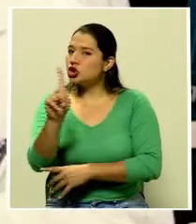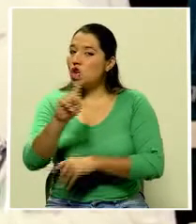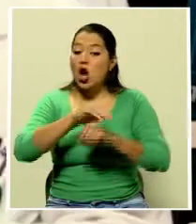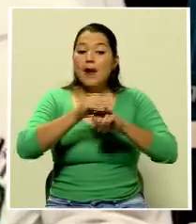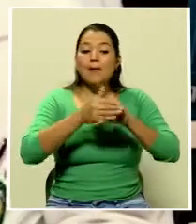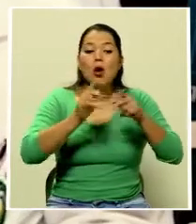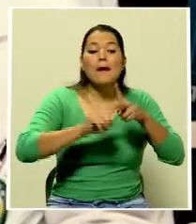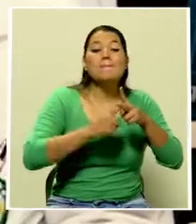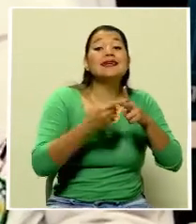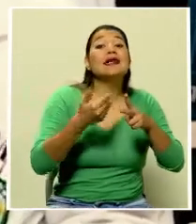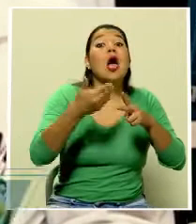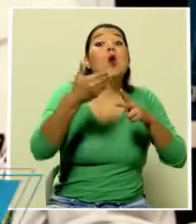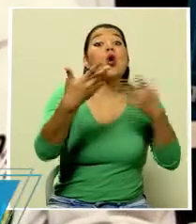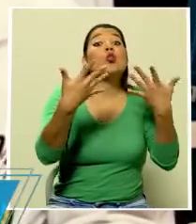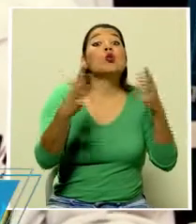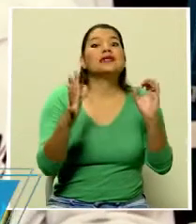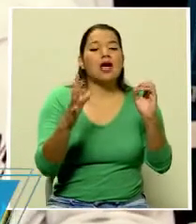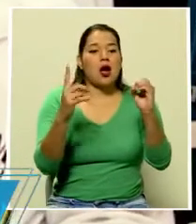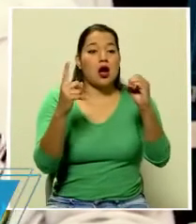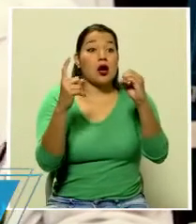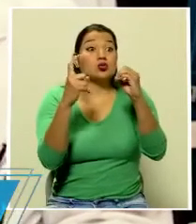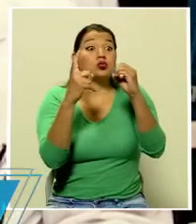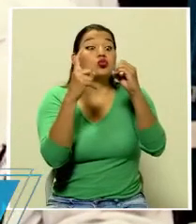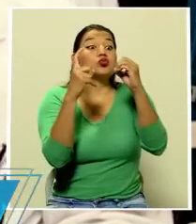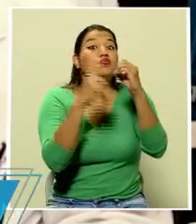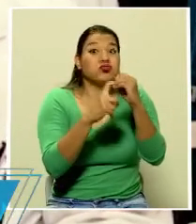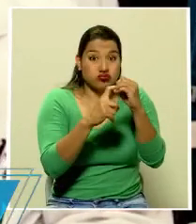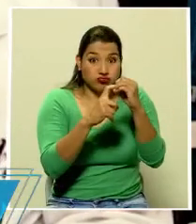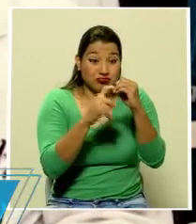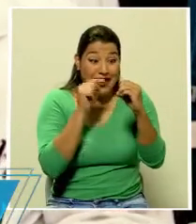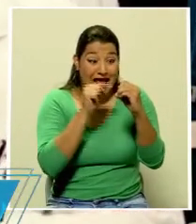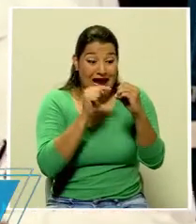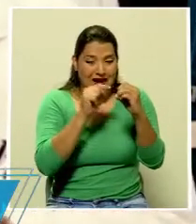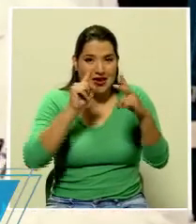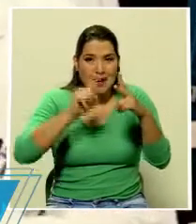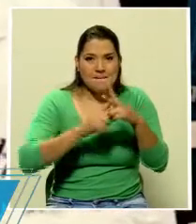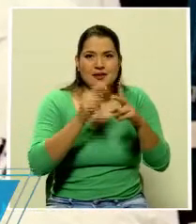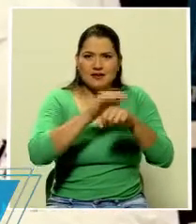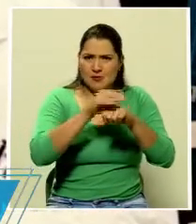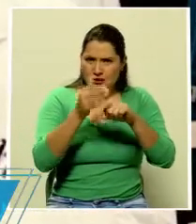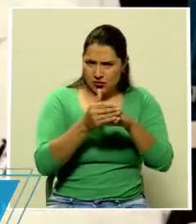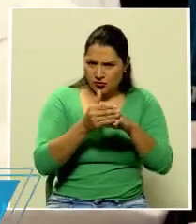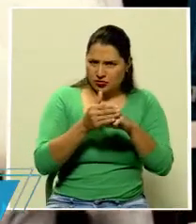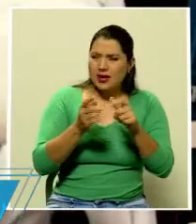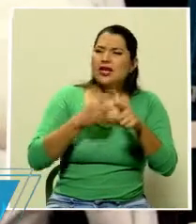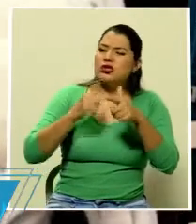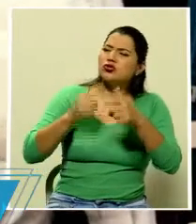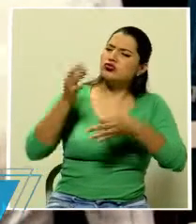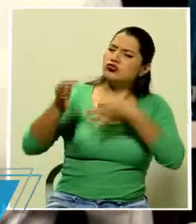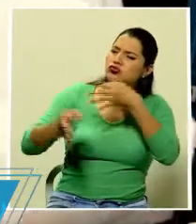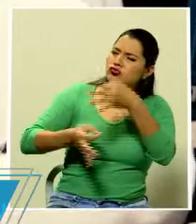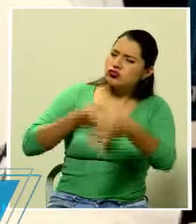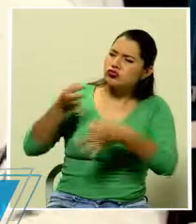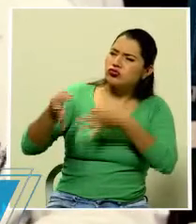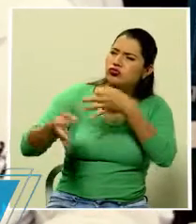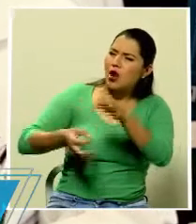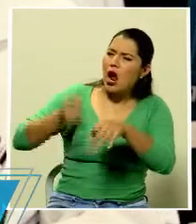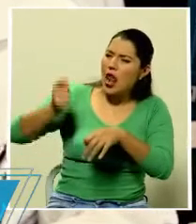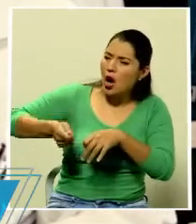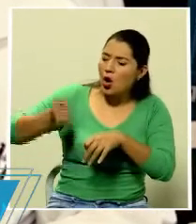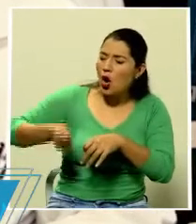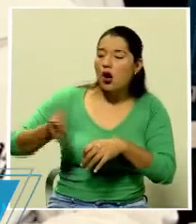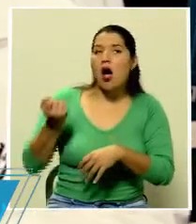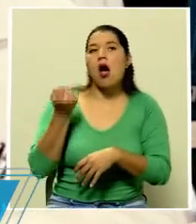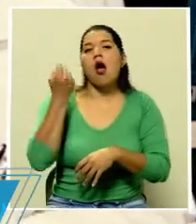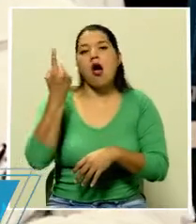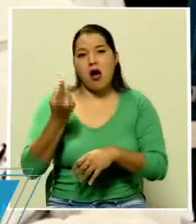Entonces, ese concepto lo entendió así la Corte. Y dijo, no, un momentito, porque aquí, en Costa Rica, decía, la vida